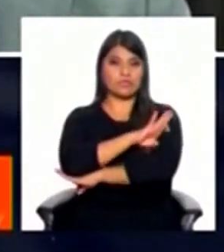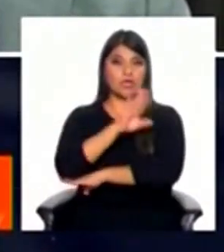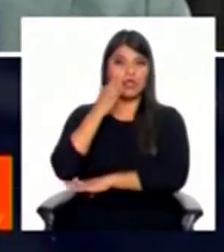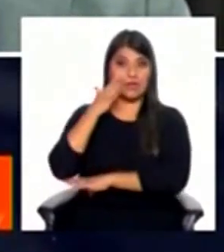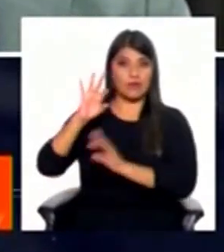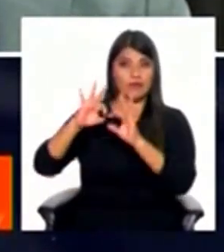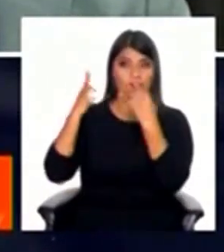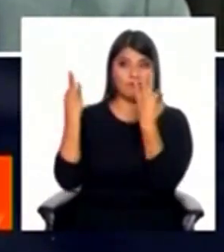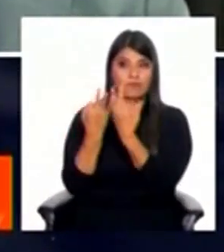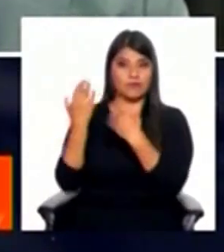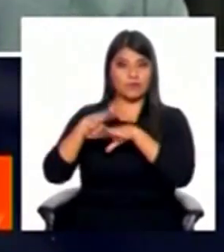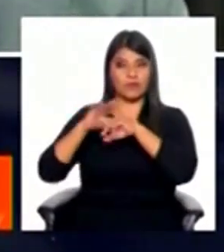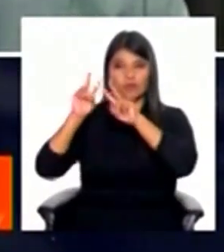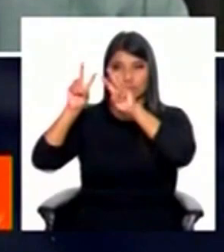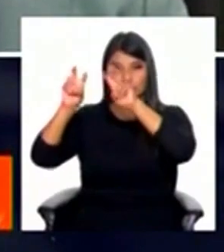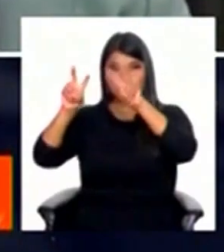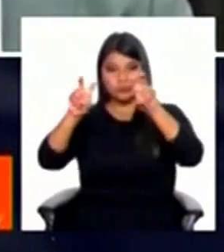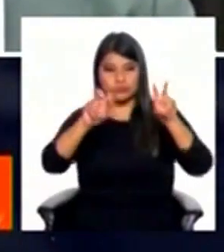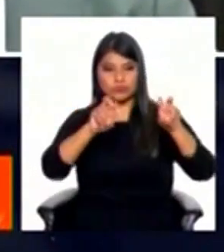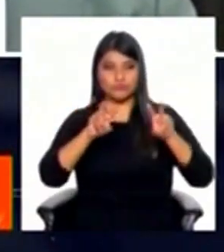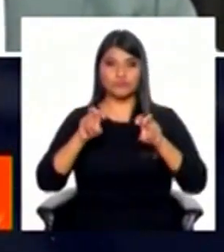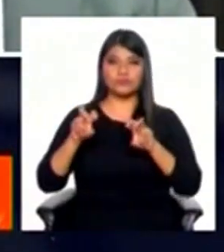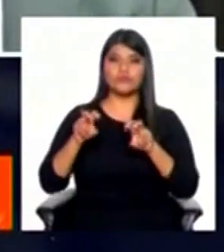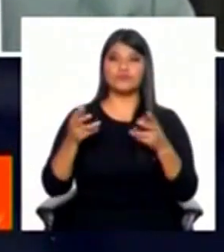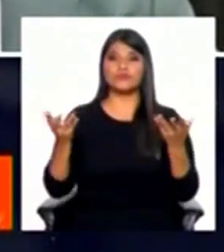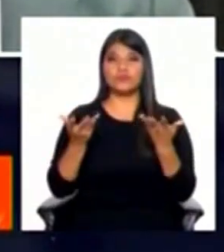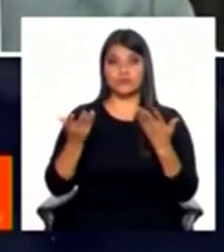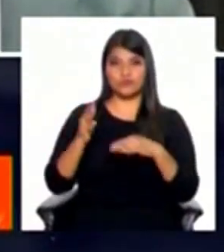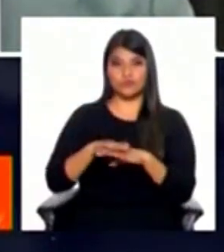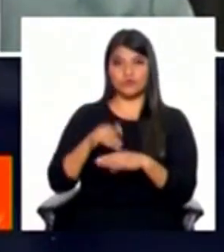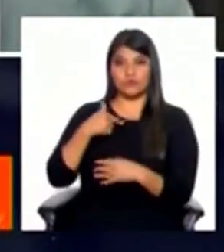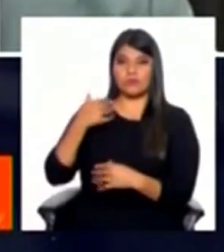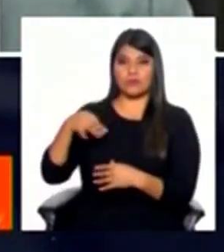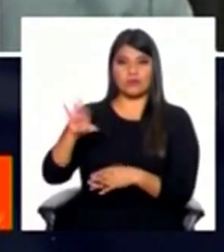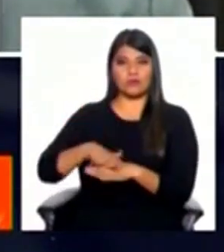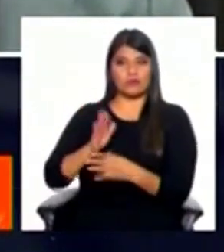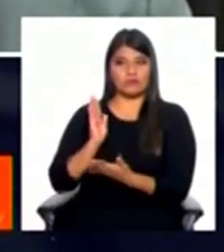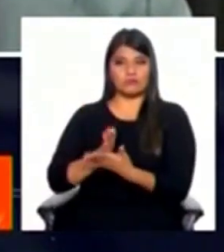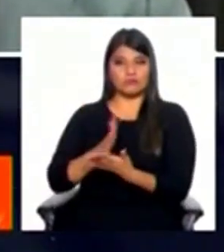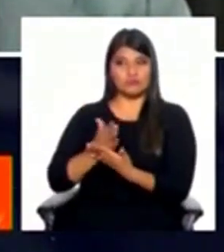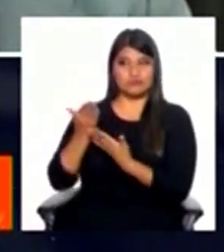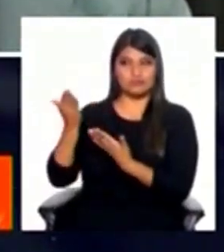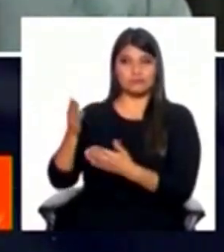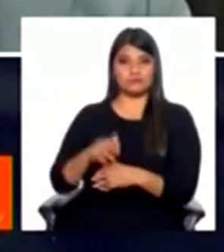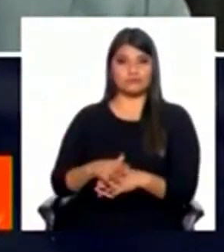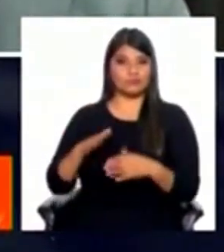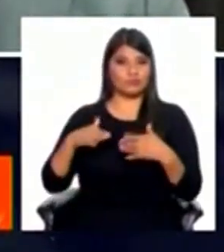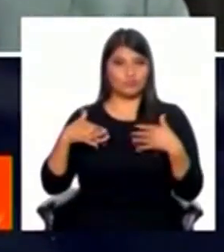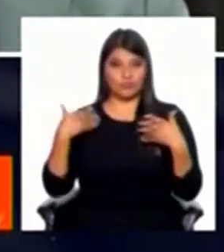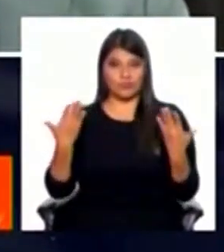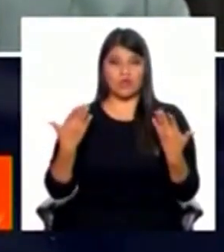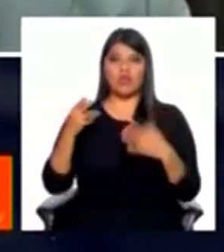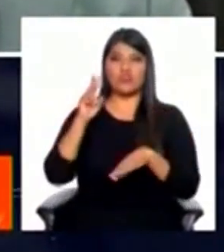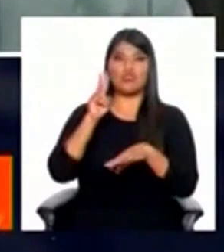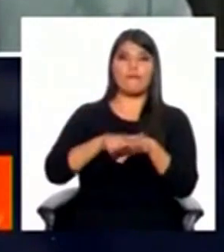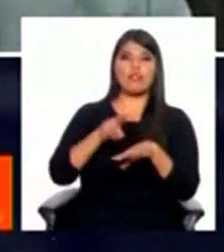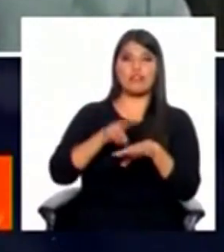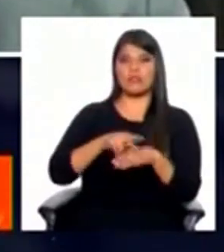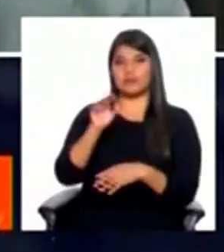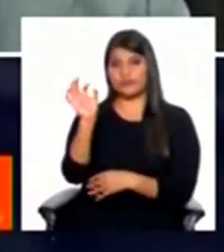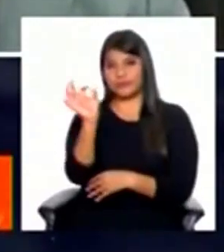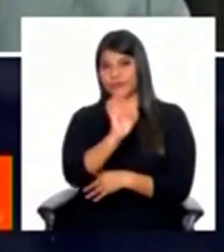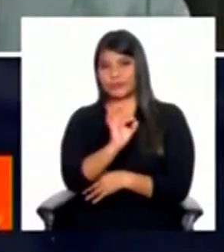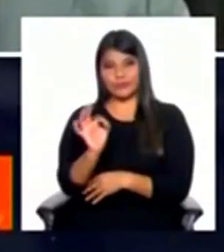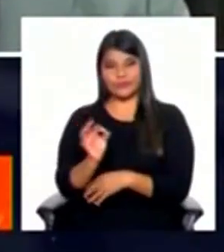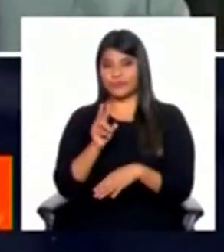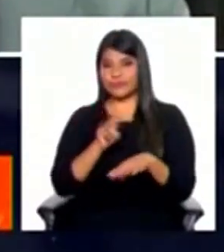también inicie las indagaciones y las investigaciones para lograr, sobre todo, una sanción ejemplar en este caso. No puede ser que